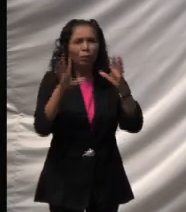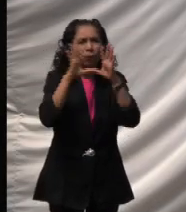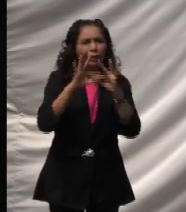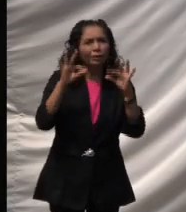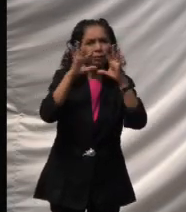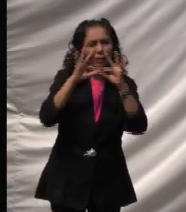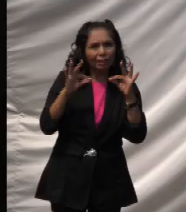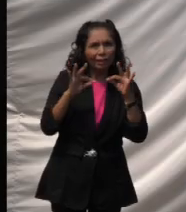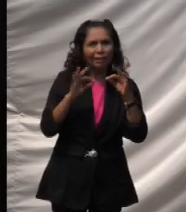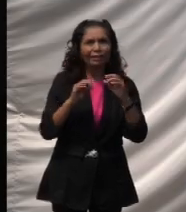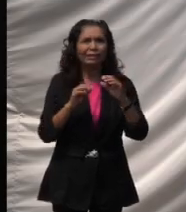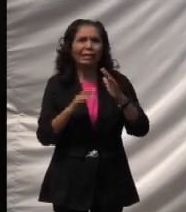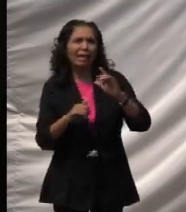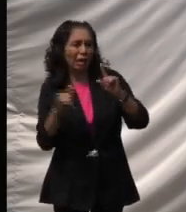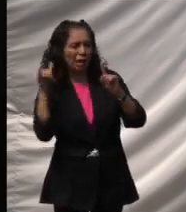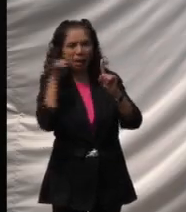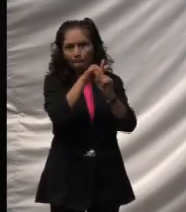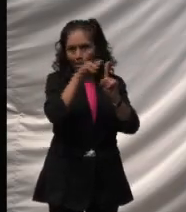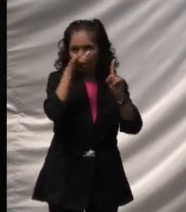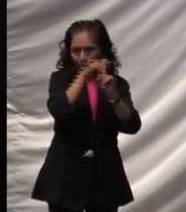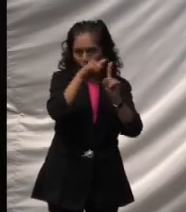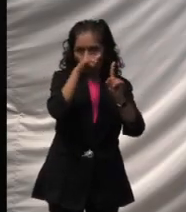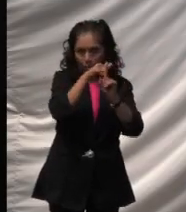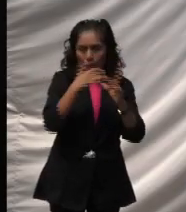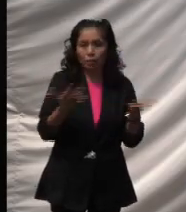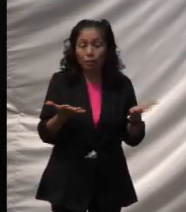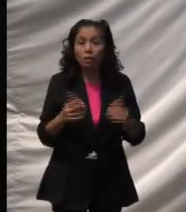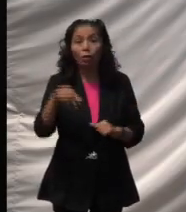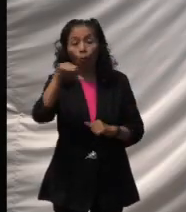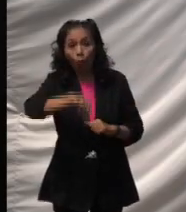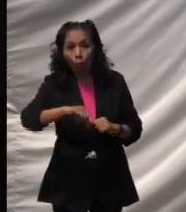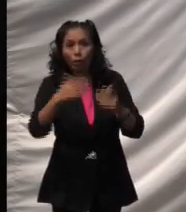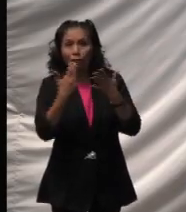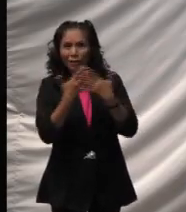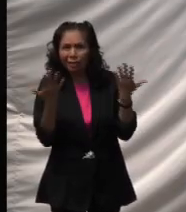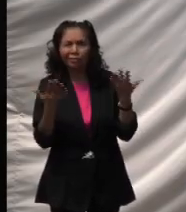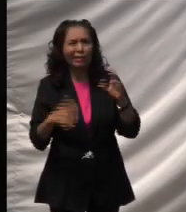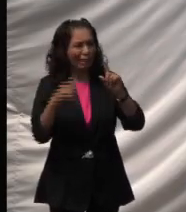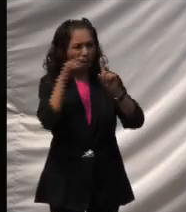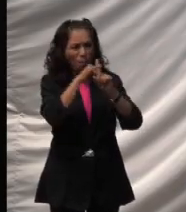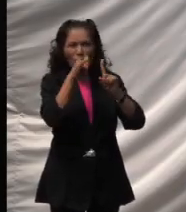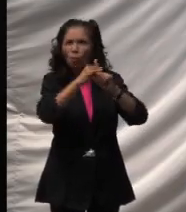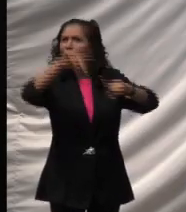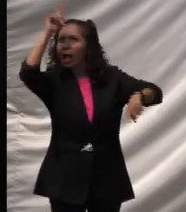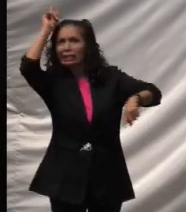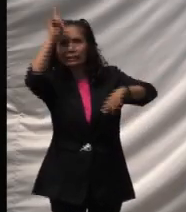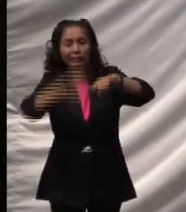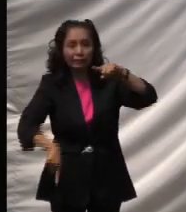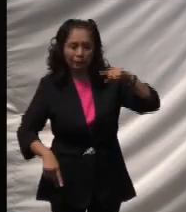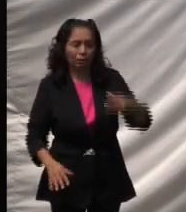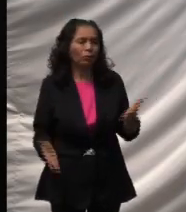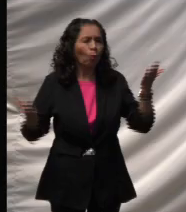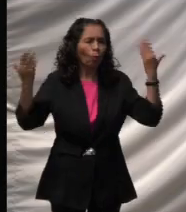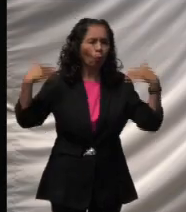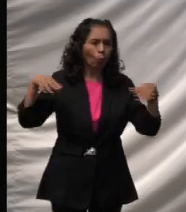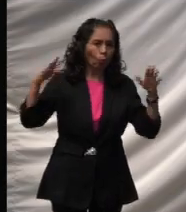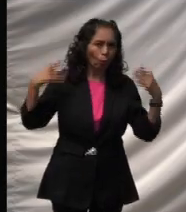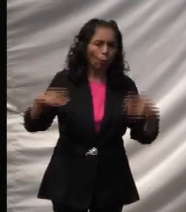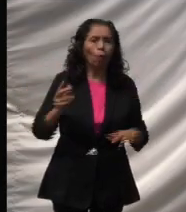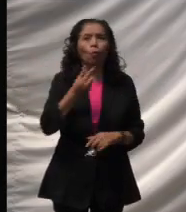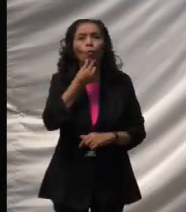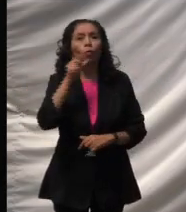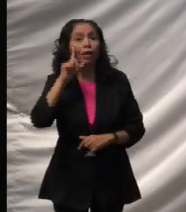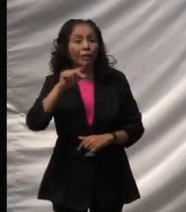sobre el acoso escolar. Y también vengo a decirles que el día de hoy el bullying se debe de acabar. Había una vez una niña